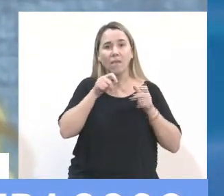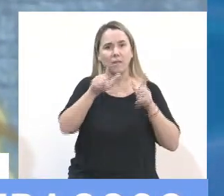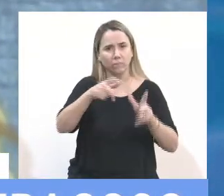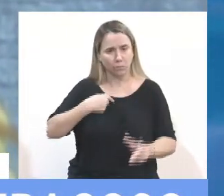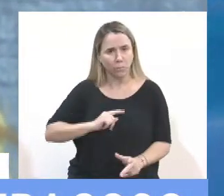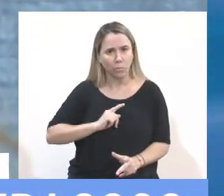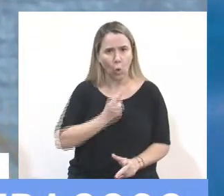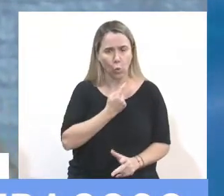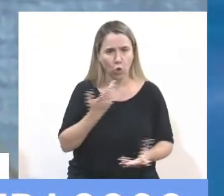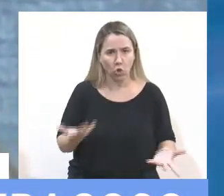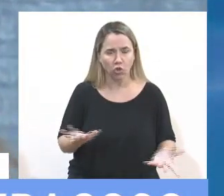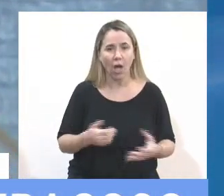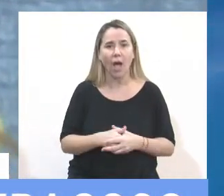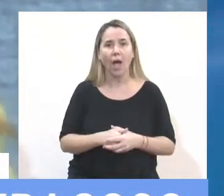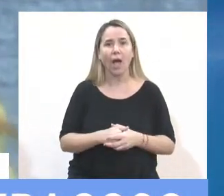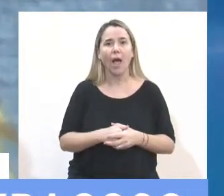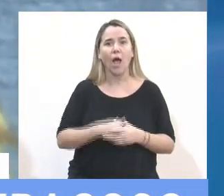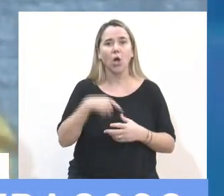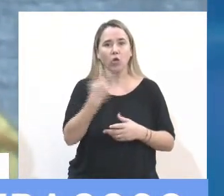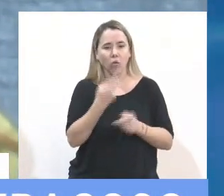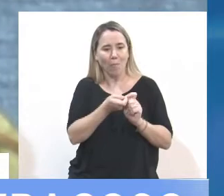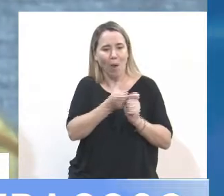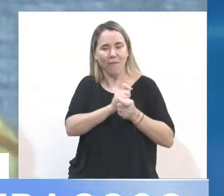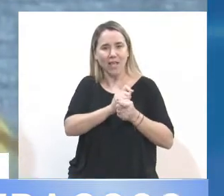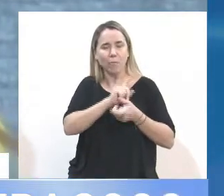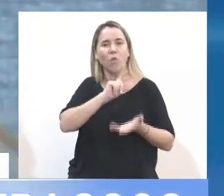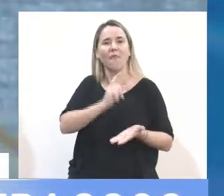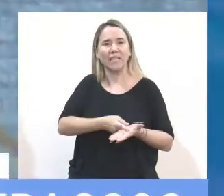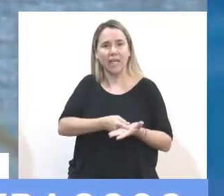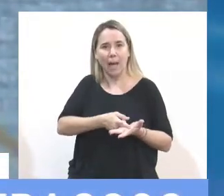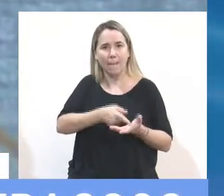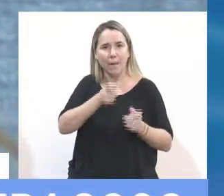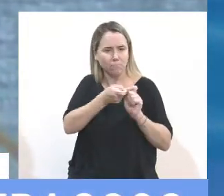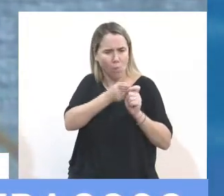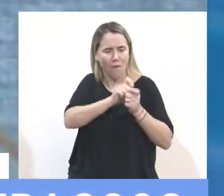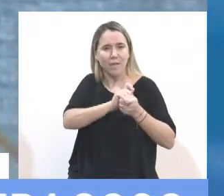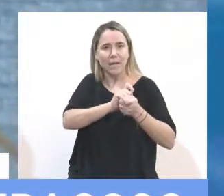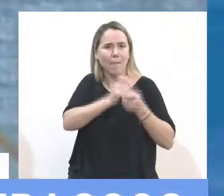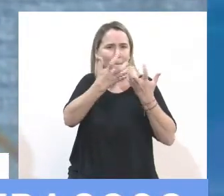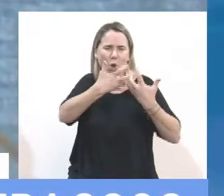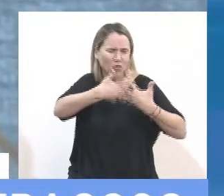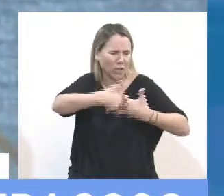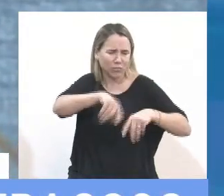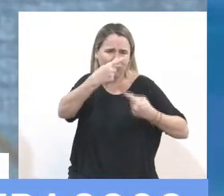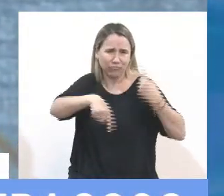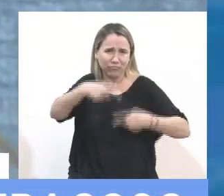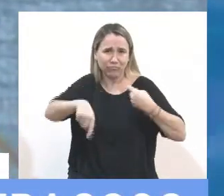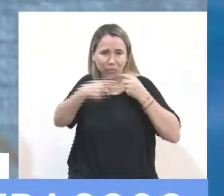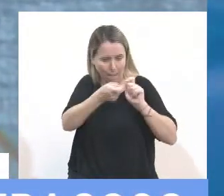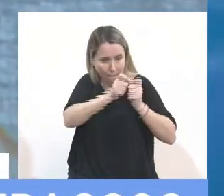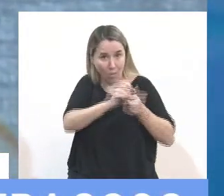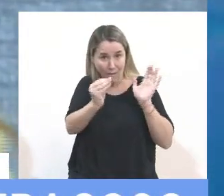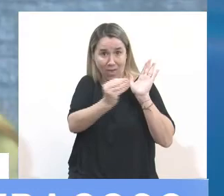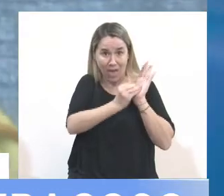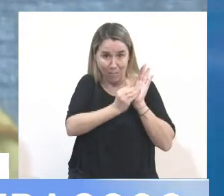muy orgullosa de que hayamos unificado en un dictamen esta cantidad de proyectos que teníamos relacionados al tema.